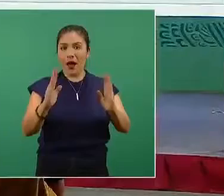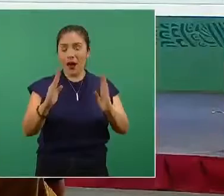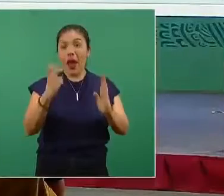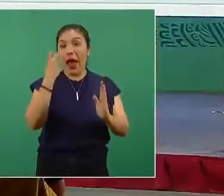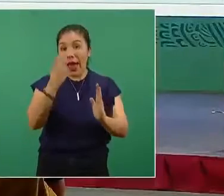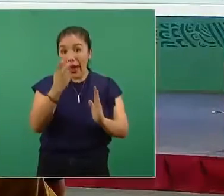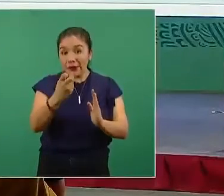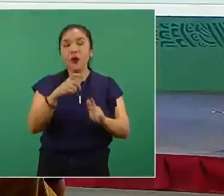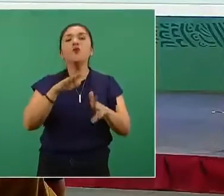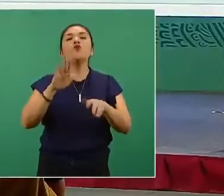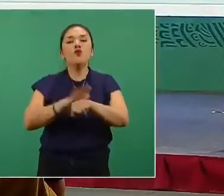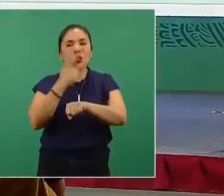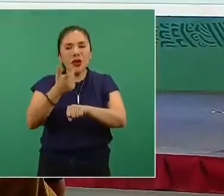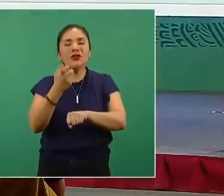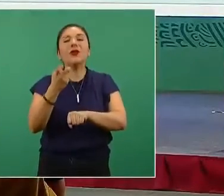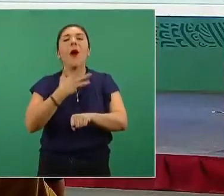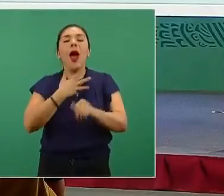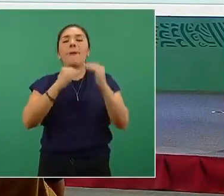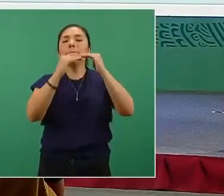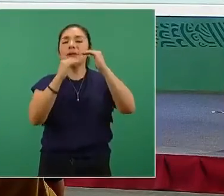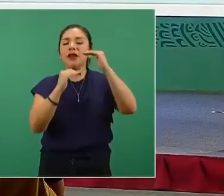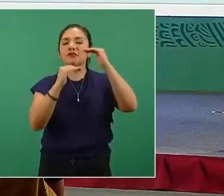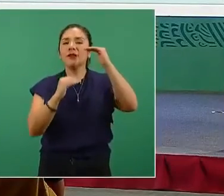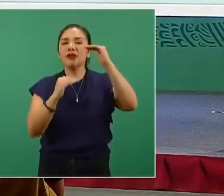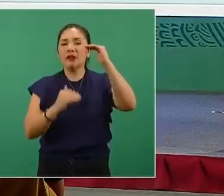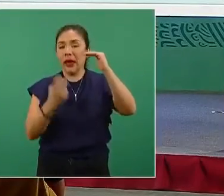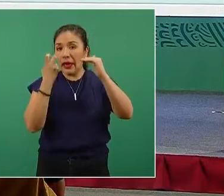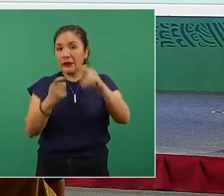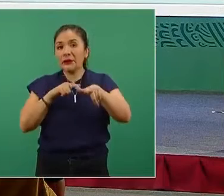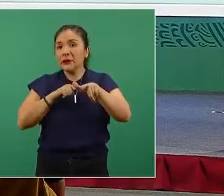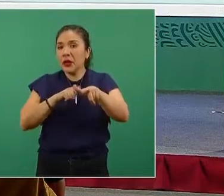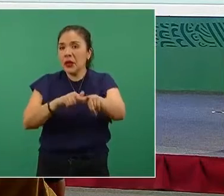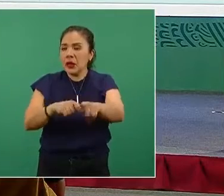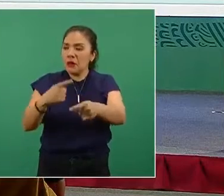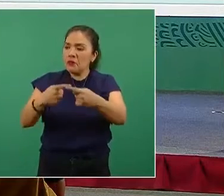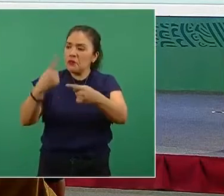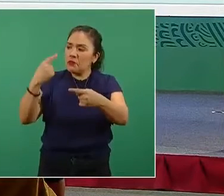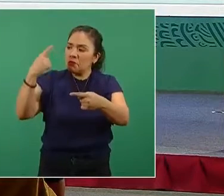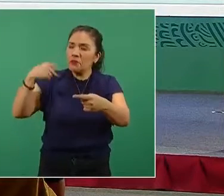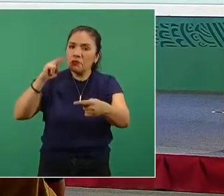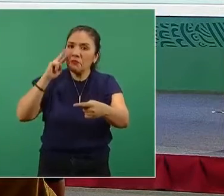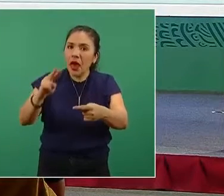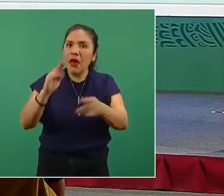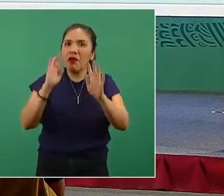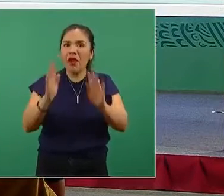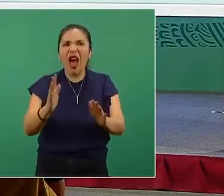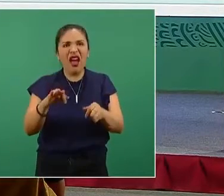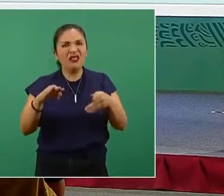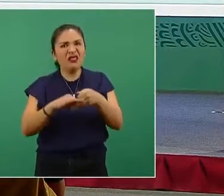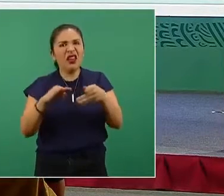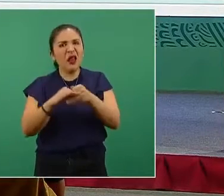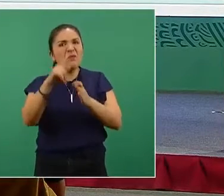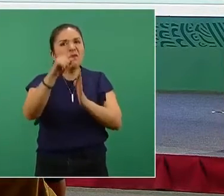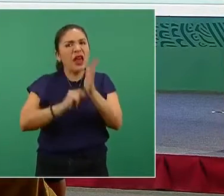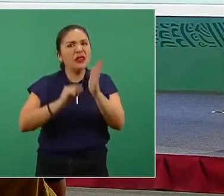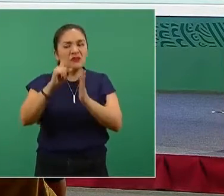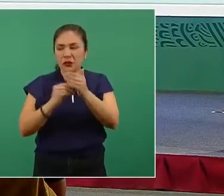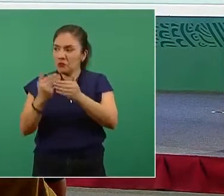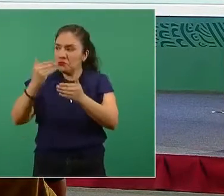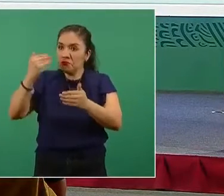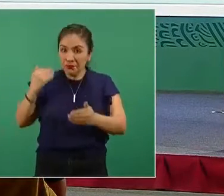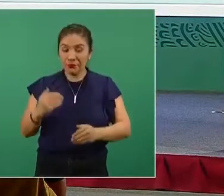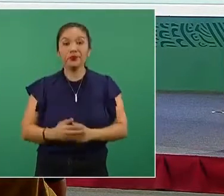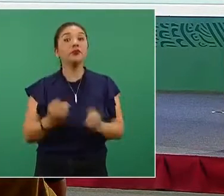eso también la disminución de esta proporción que hemos mantenido y hemos estado viendo ya en los últimos meses. Así